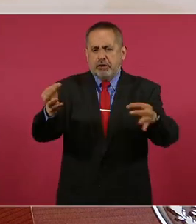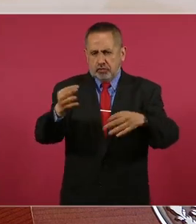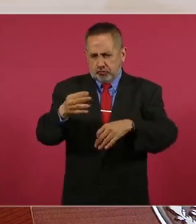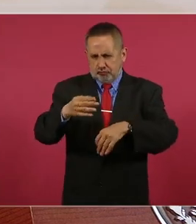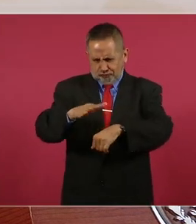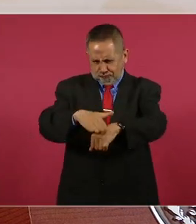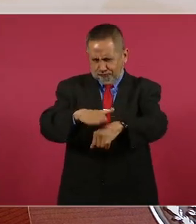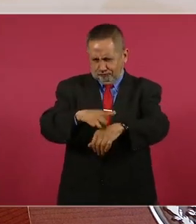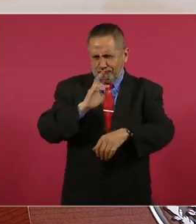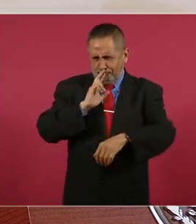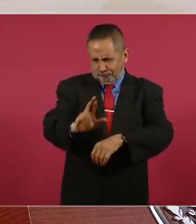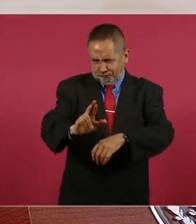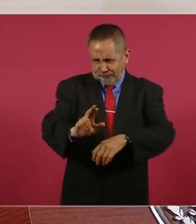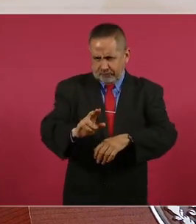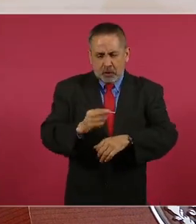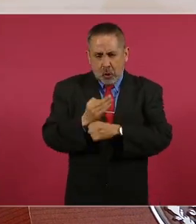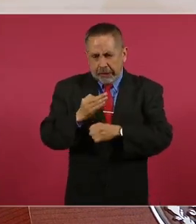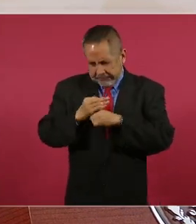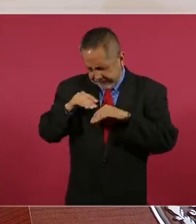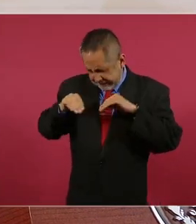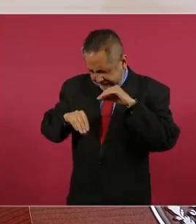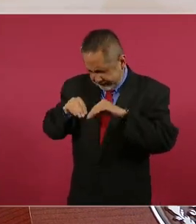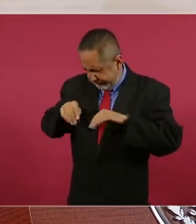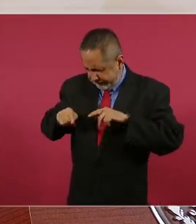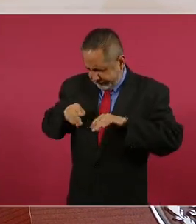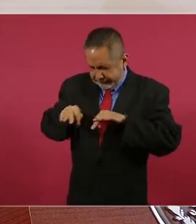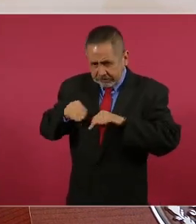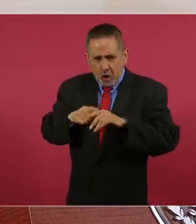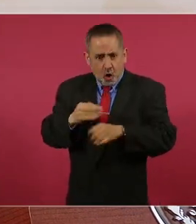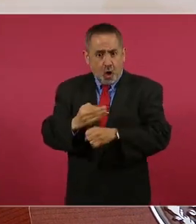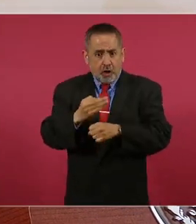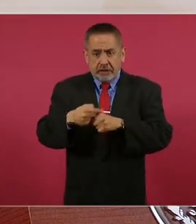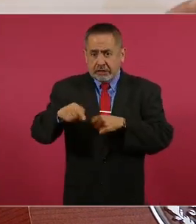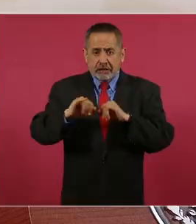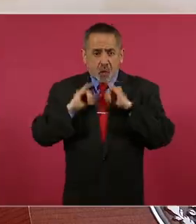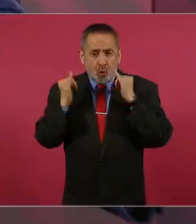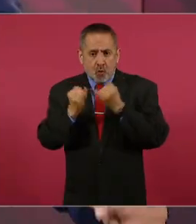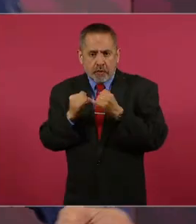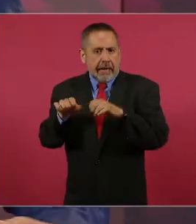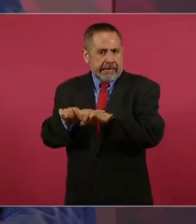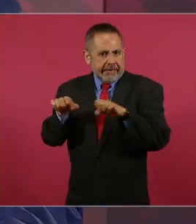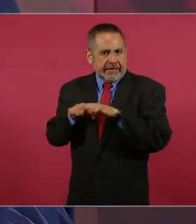El día 5, porque estamos trabajando en eso. Hoy, precisamente, tengo una reunión con todo el equipo